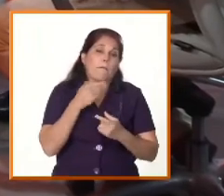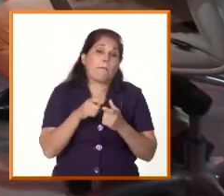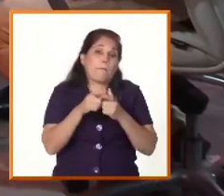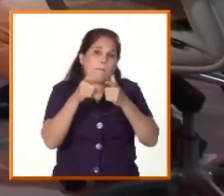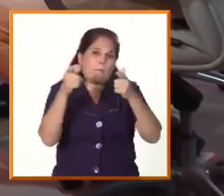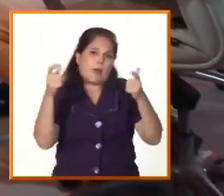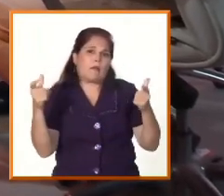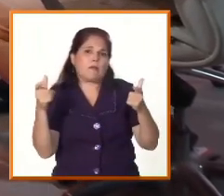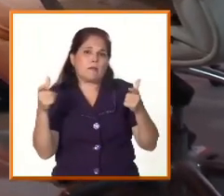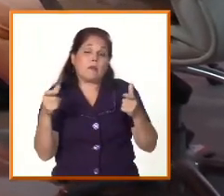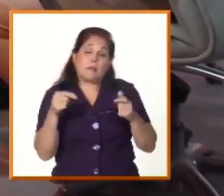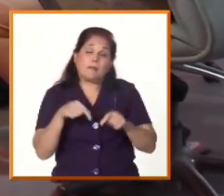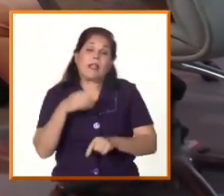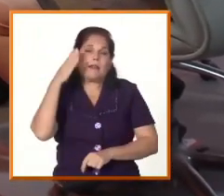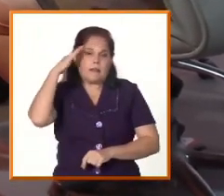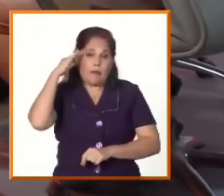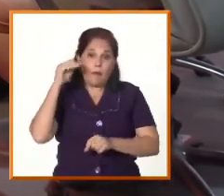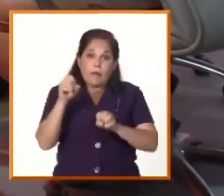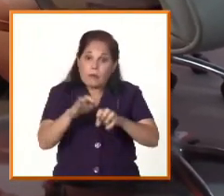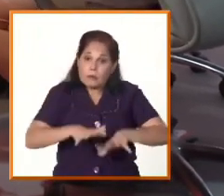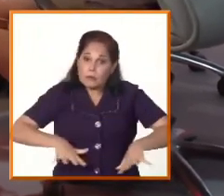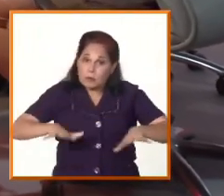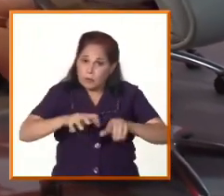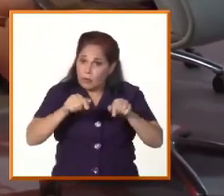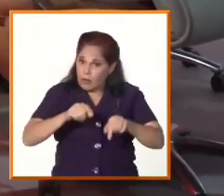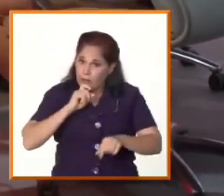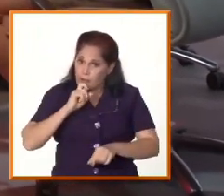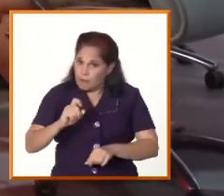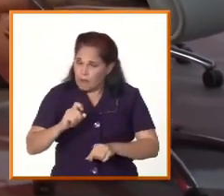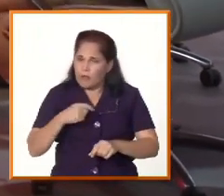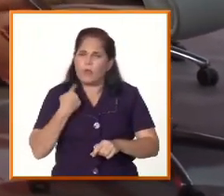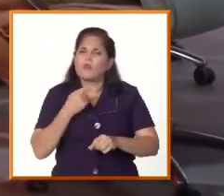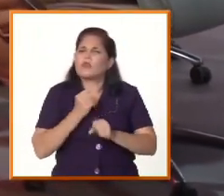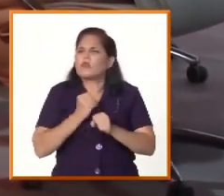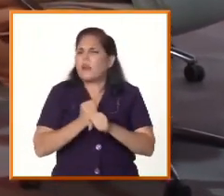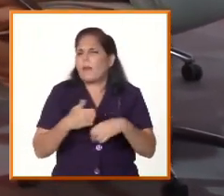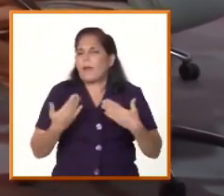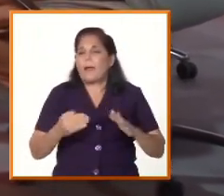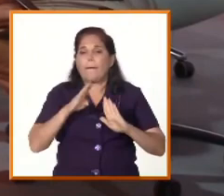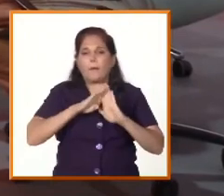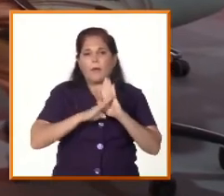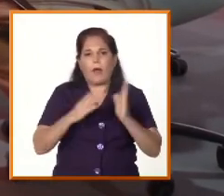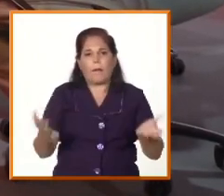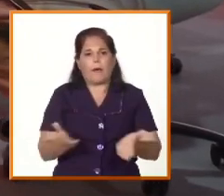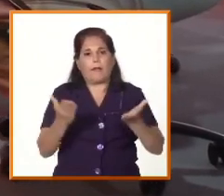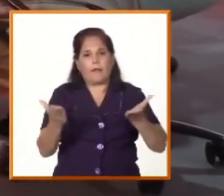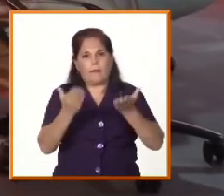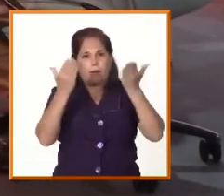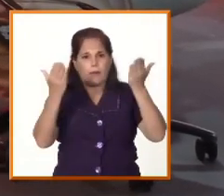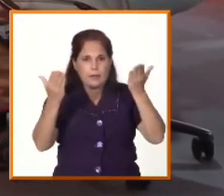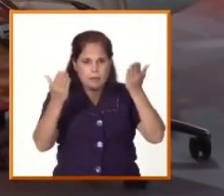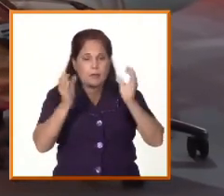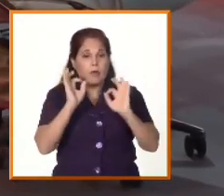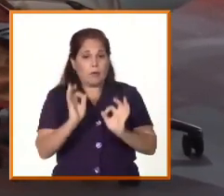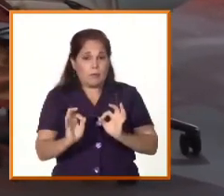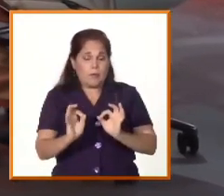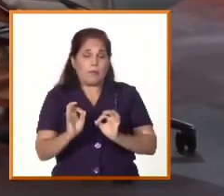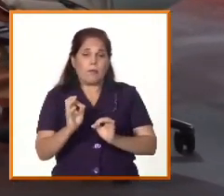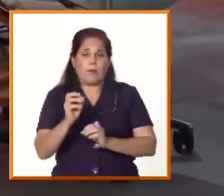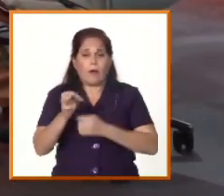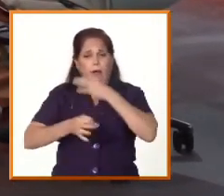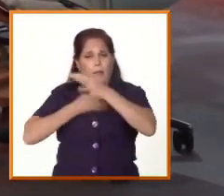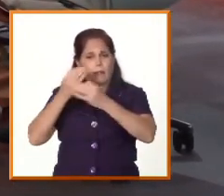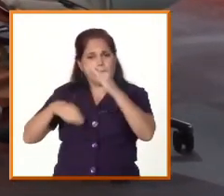ante esta situación ante este escenario el organismo trabaja en la implementación del programa de desarrollo como mencionaba el ministro al inicio